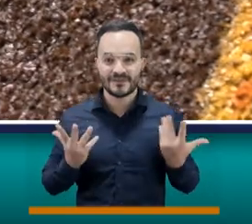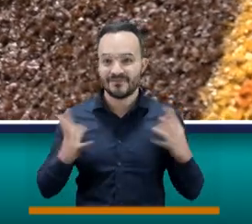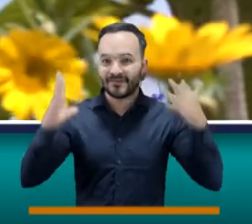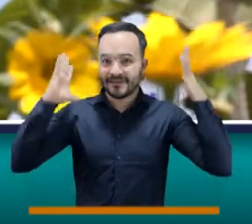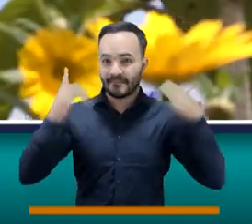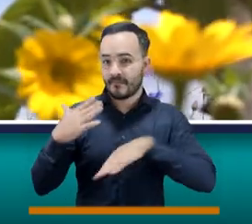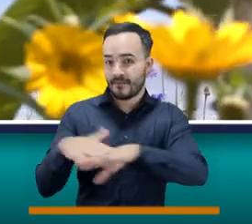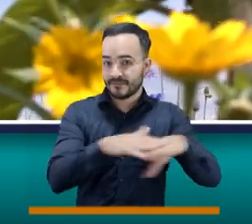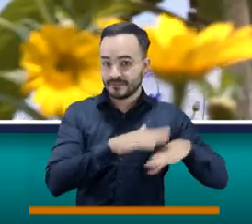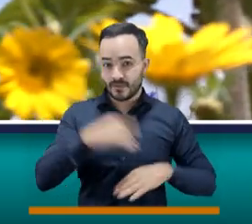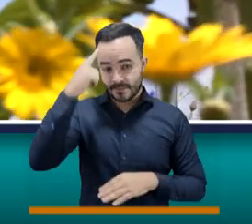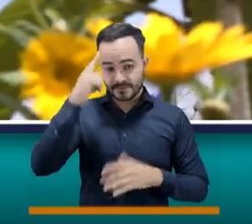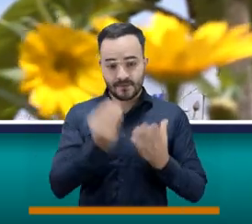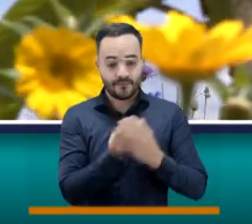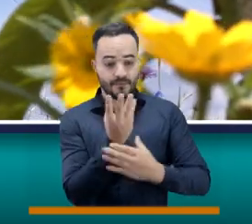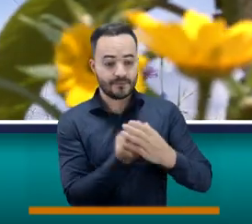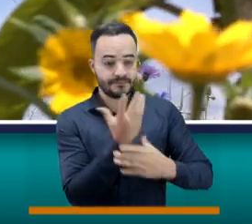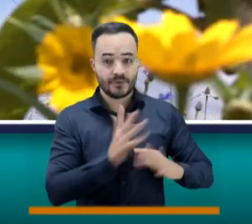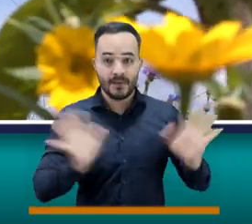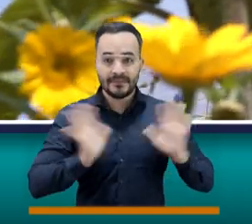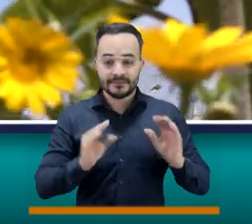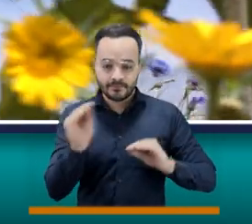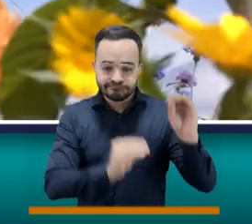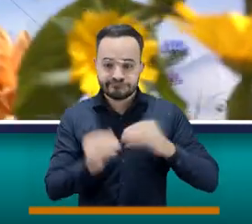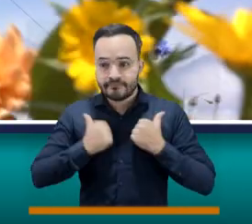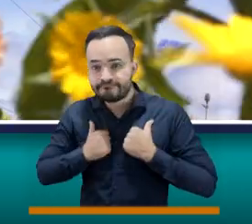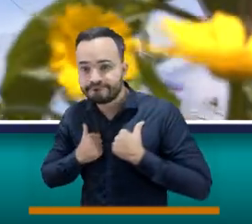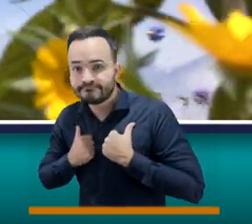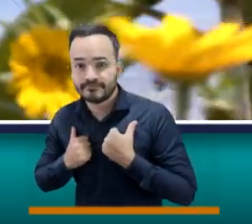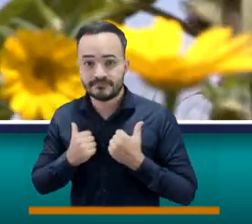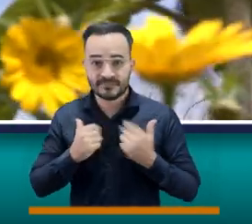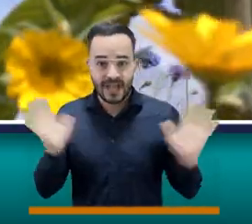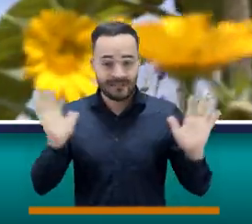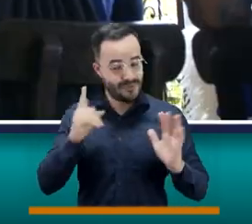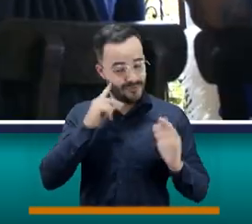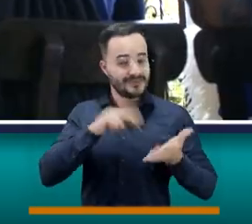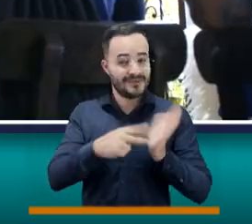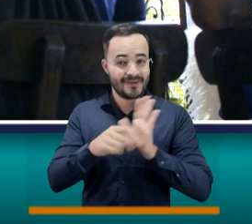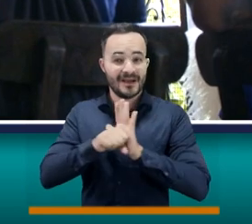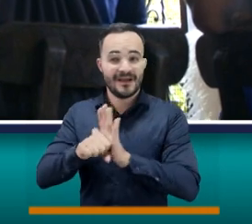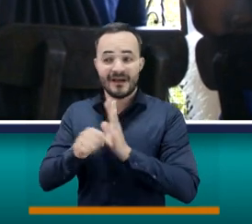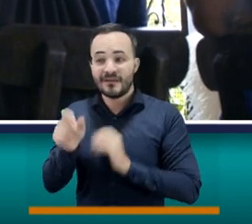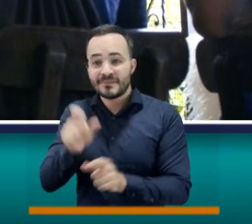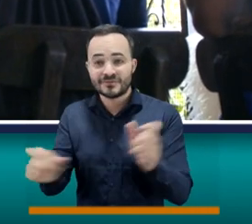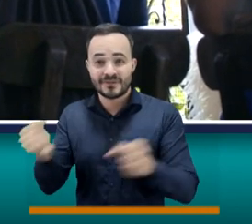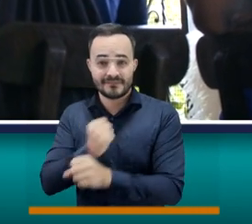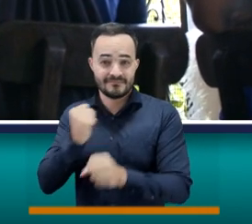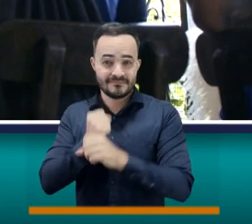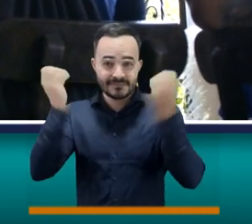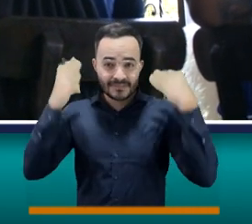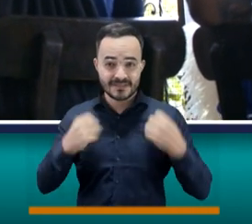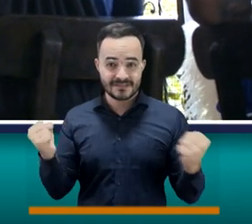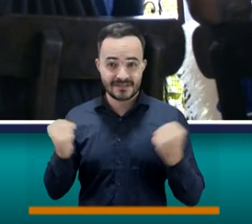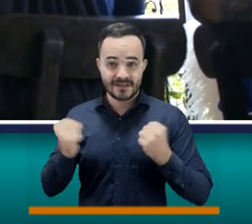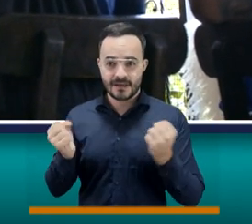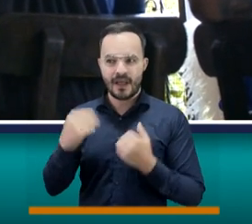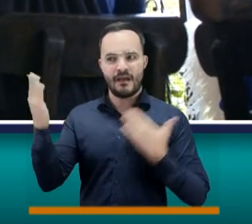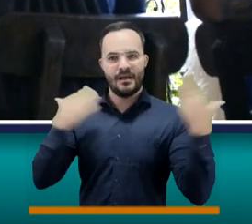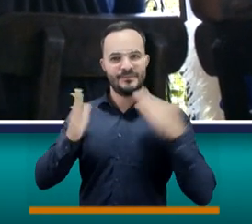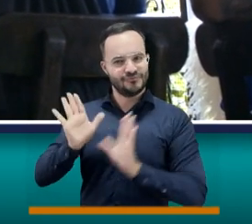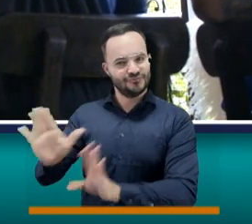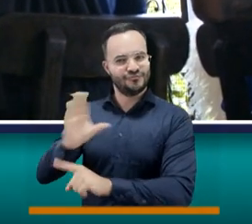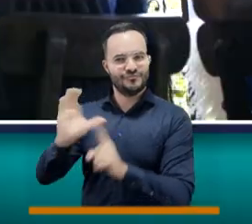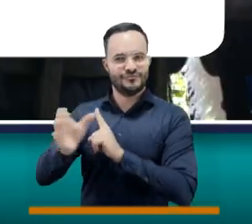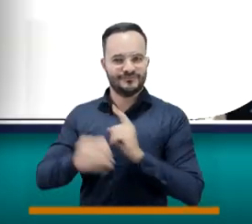La Feria de las Flores no son solo flores y silletas, es emprendimiento de los campesinos de Santa Elena.